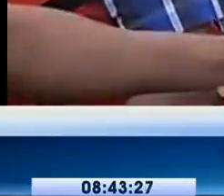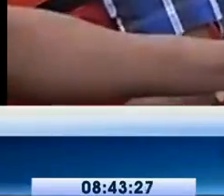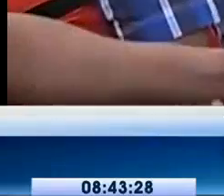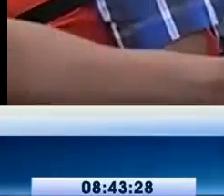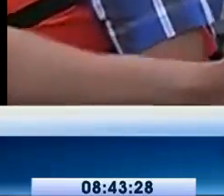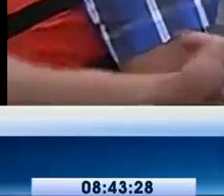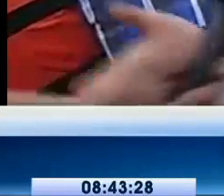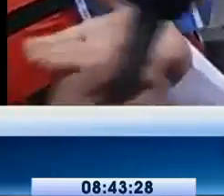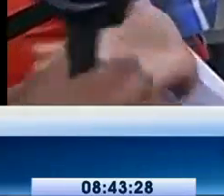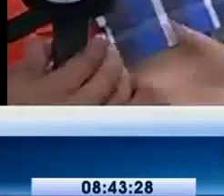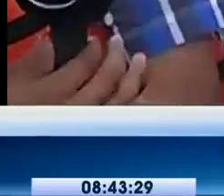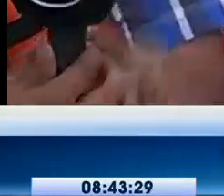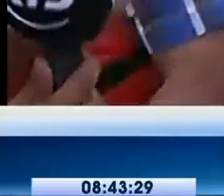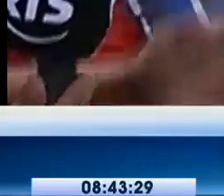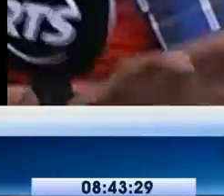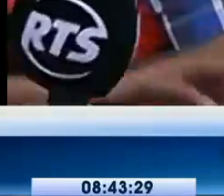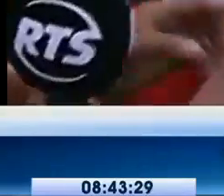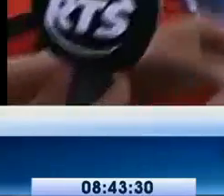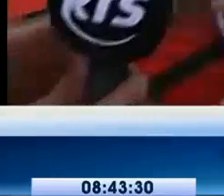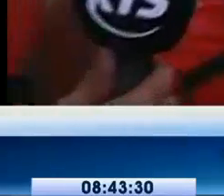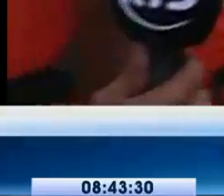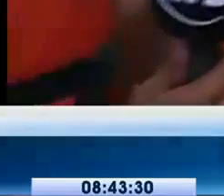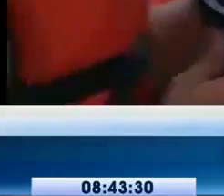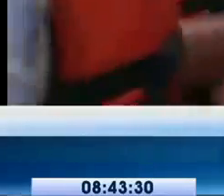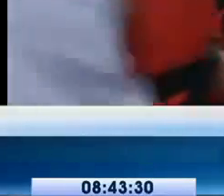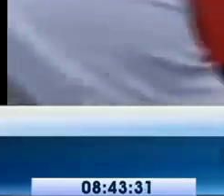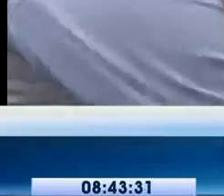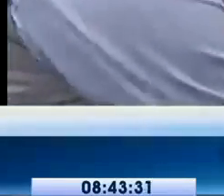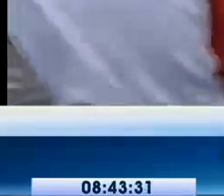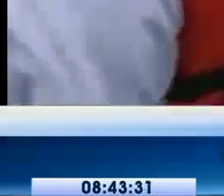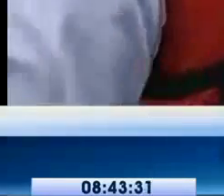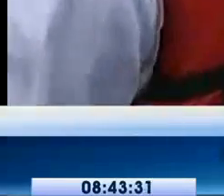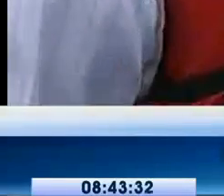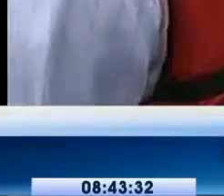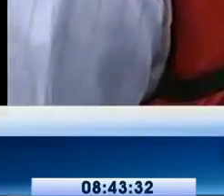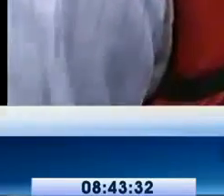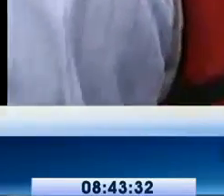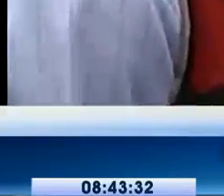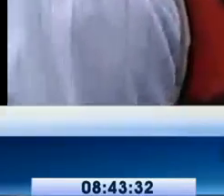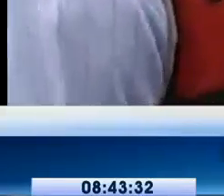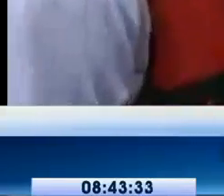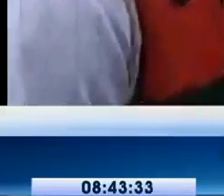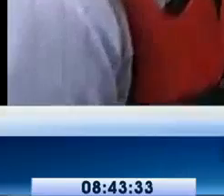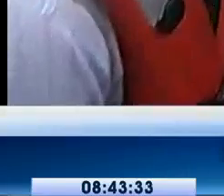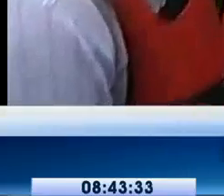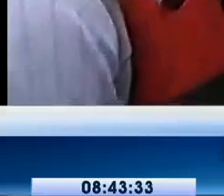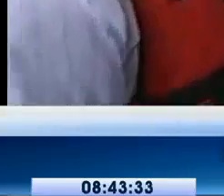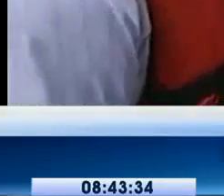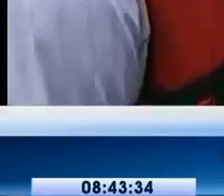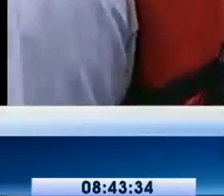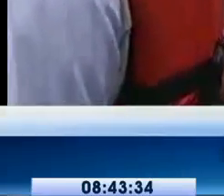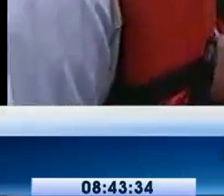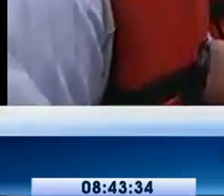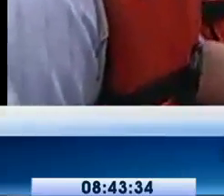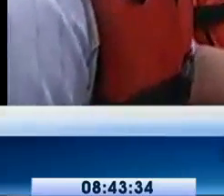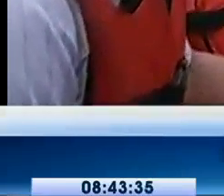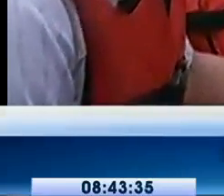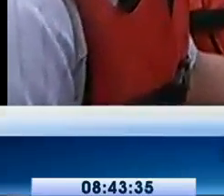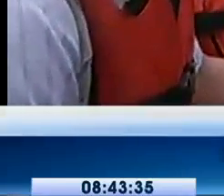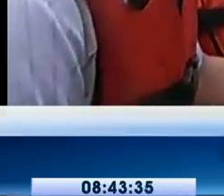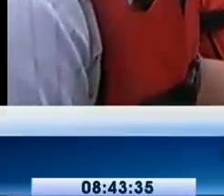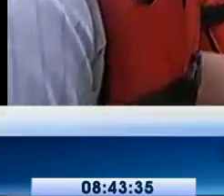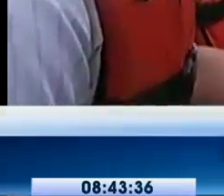ninguna seguridad. Detálleme algo, desde la noche que se reportó, sí. De allí a que esté en el río, nadie de la familia ni su esposa